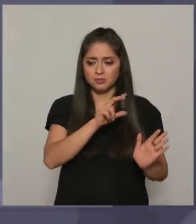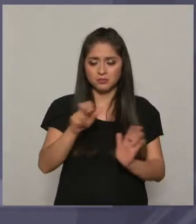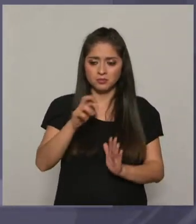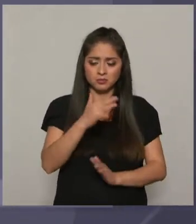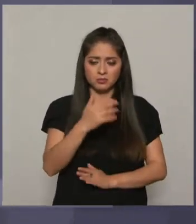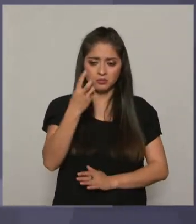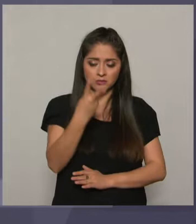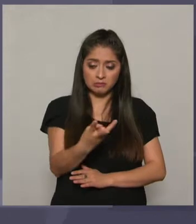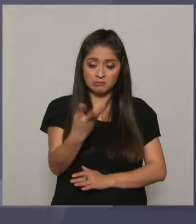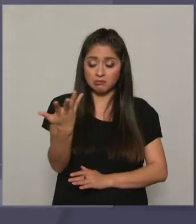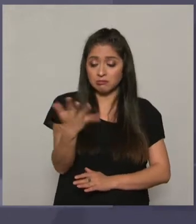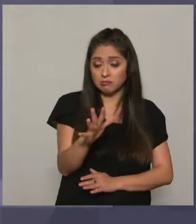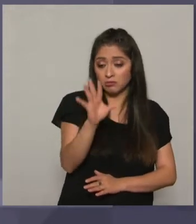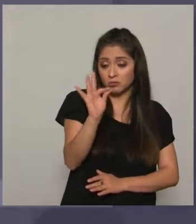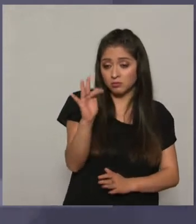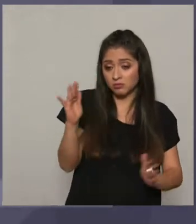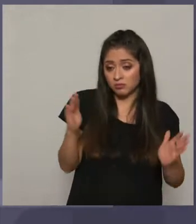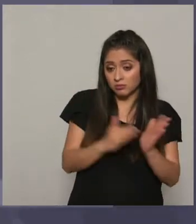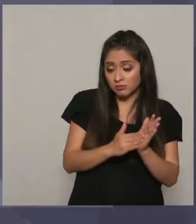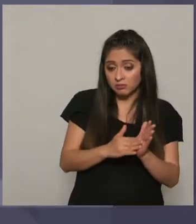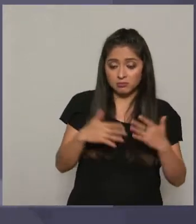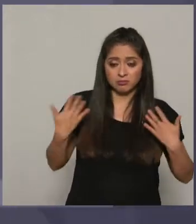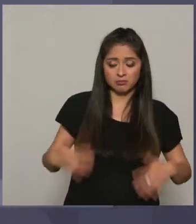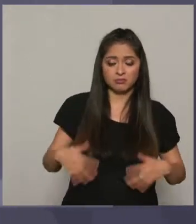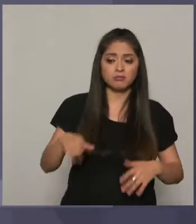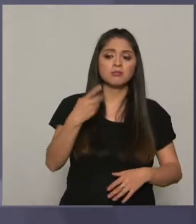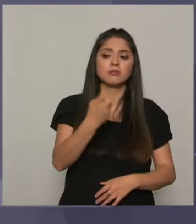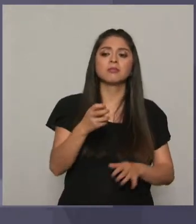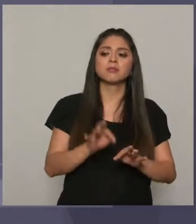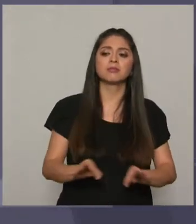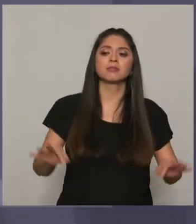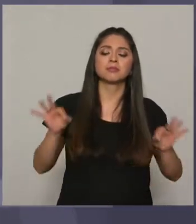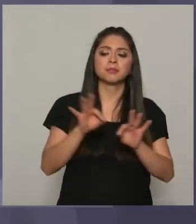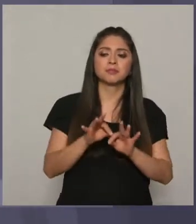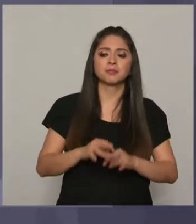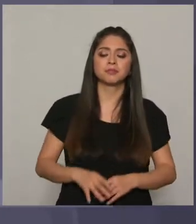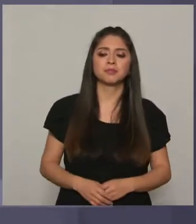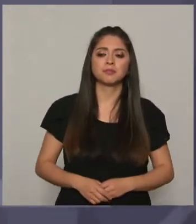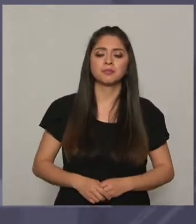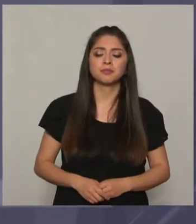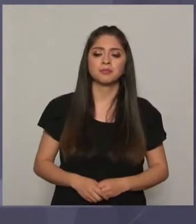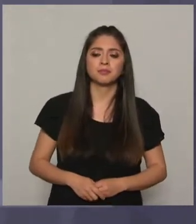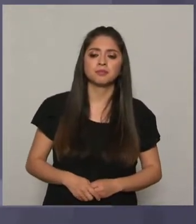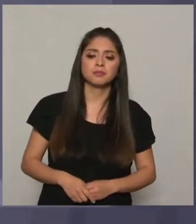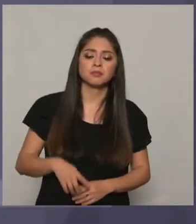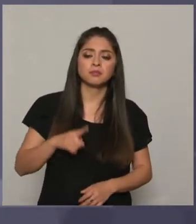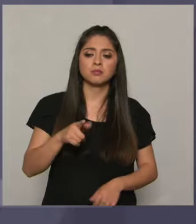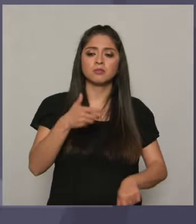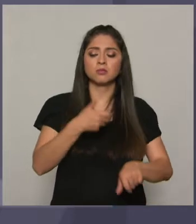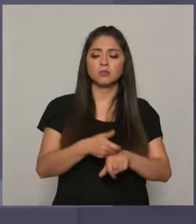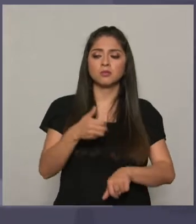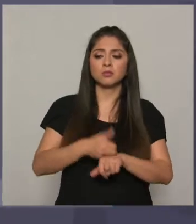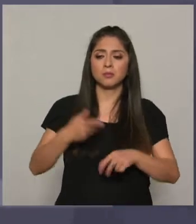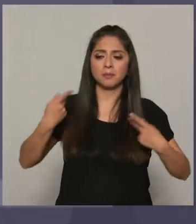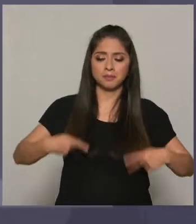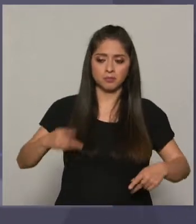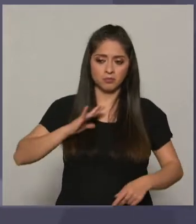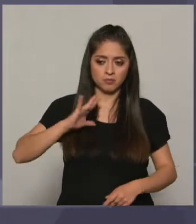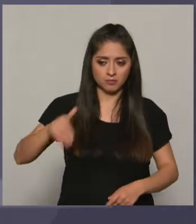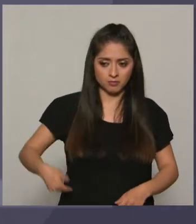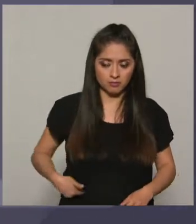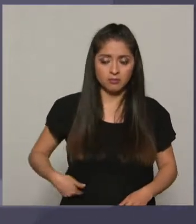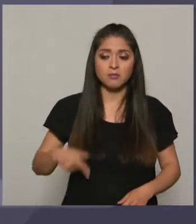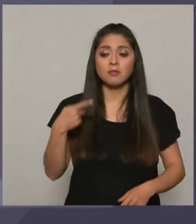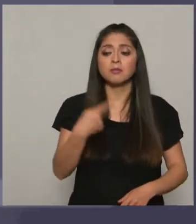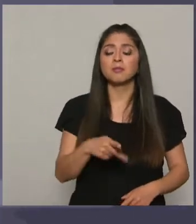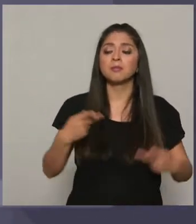39,853, casi 40,000. Ahí tiene el dato importantísimo, este número de accidentados. Y los que van en su